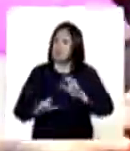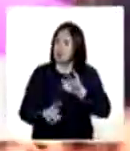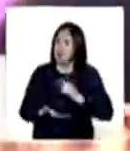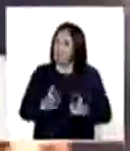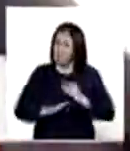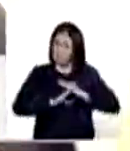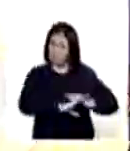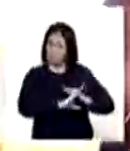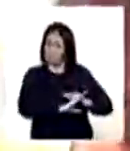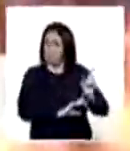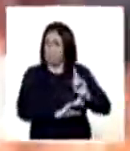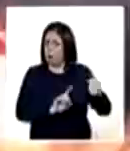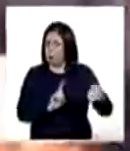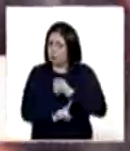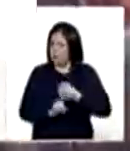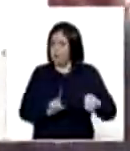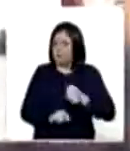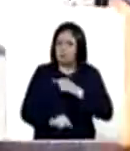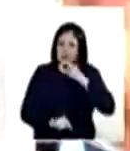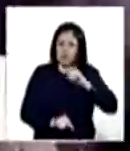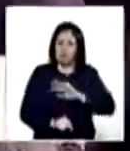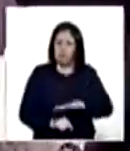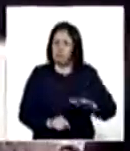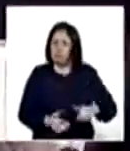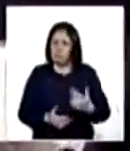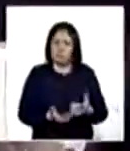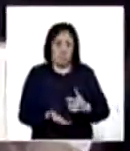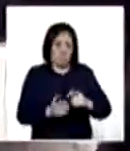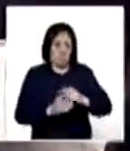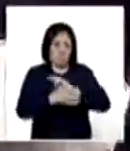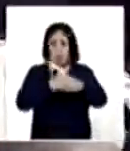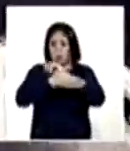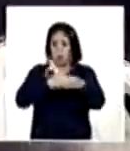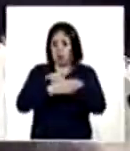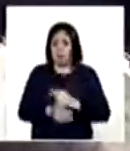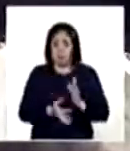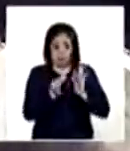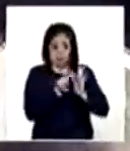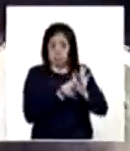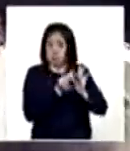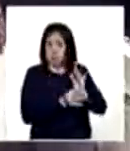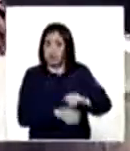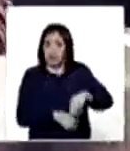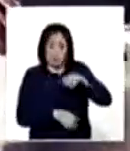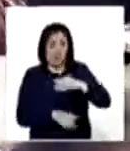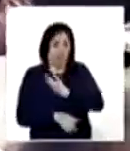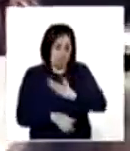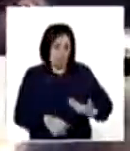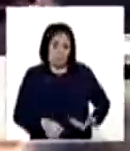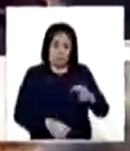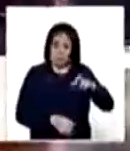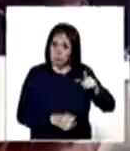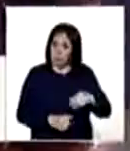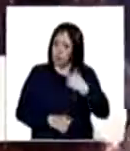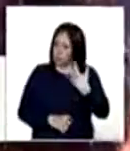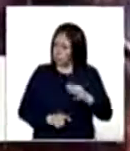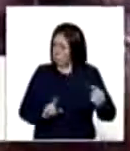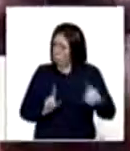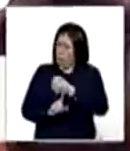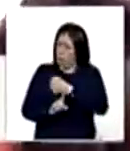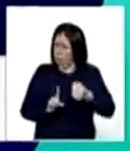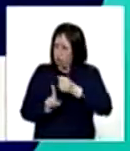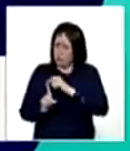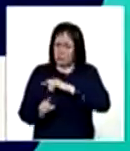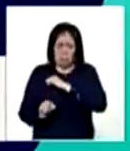el maltrato a las mujeres y los niños. En un tuit, la esposa del presidente Pedro Pablo Kuczynski destacó: la violencia contra la mujer tiene